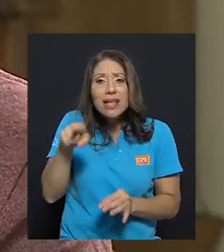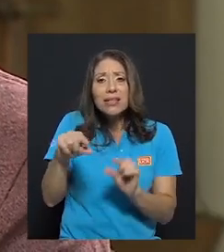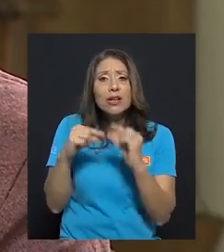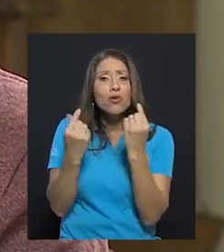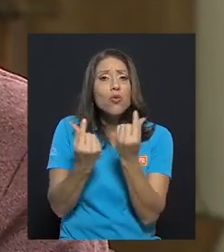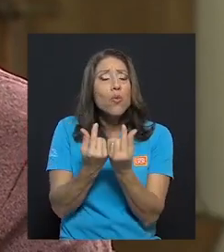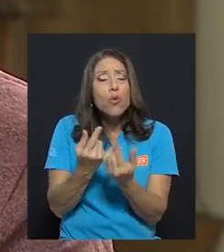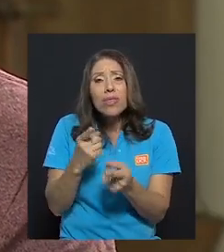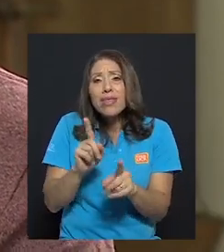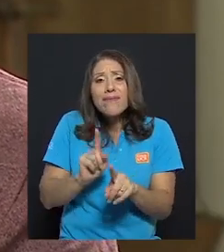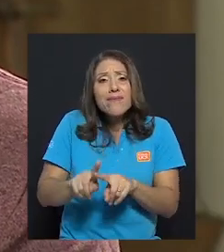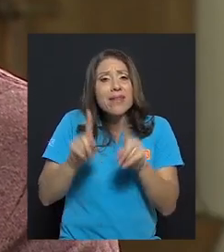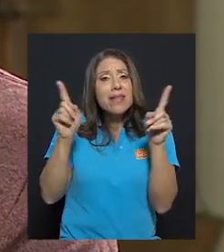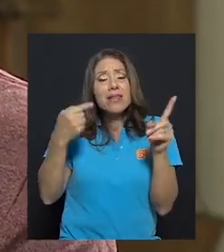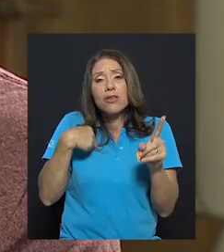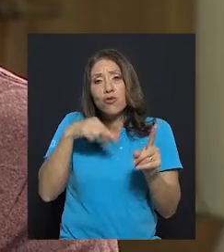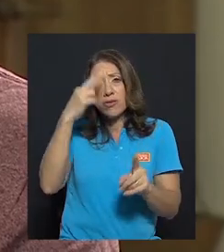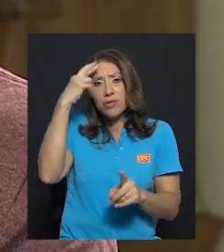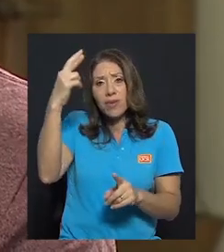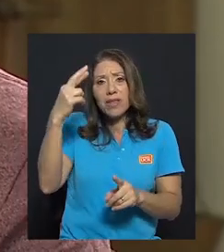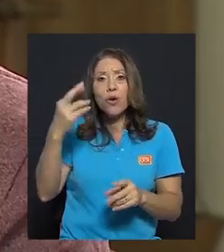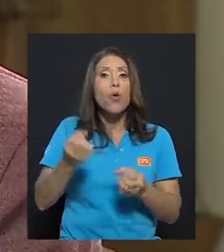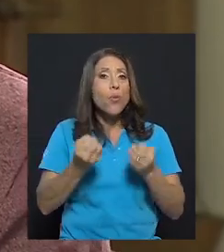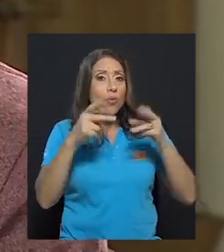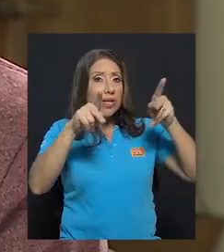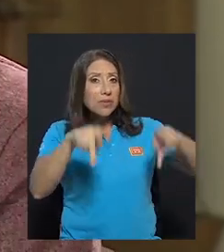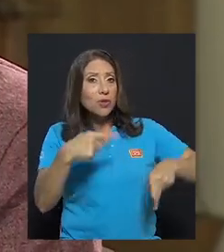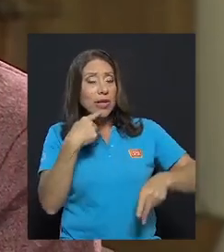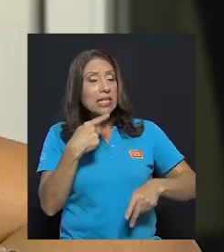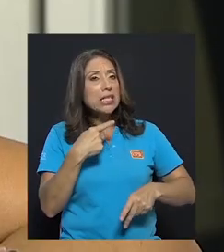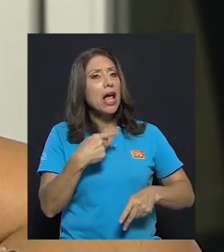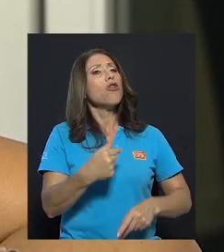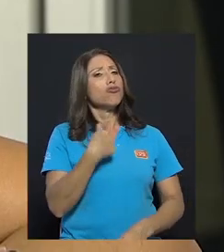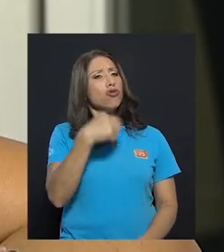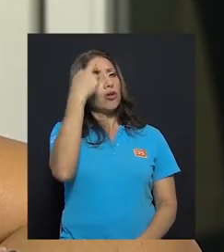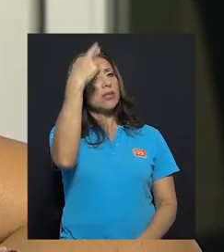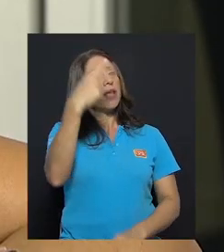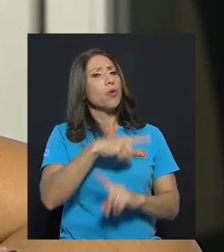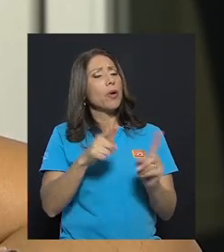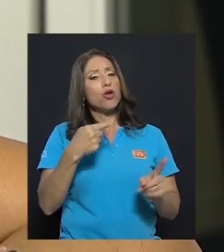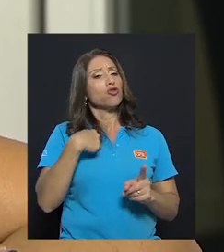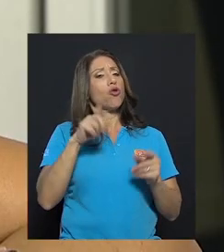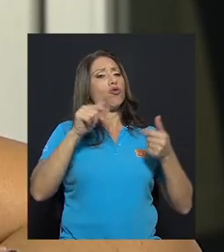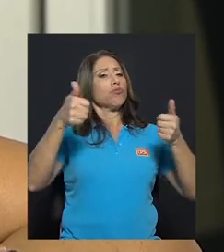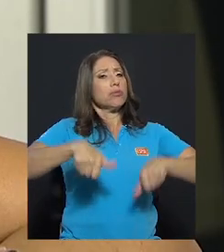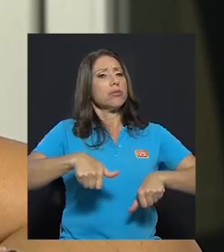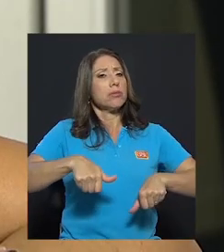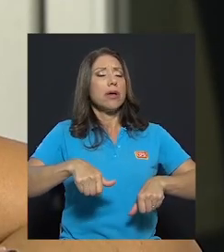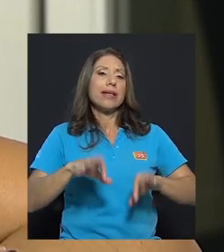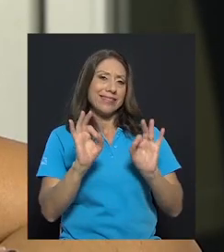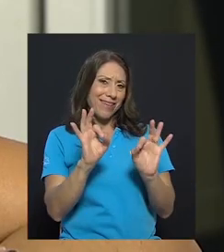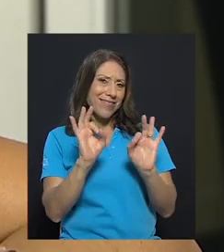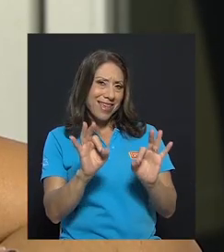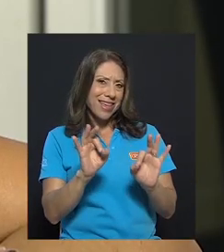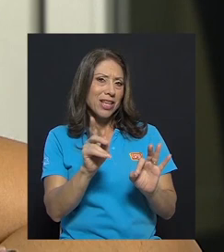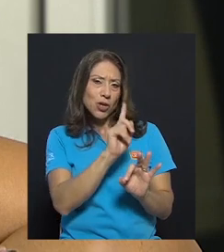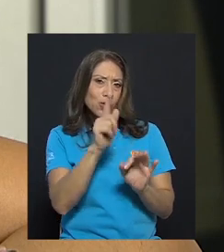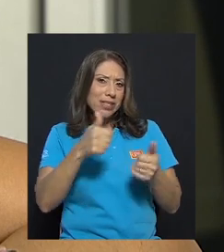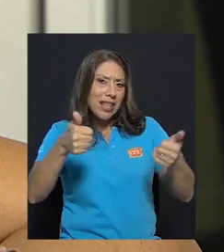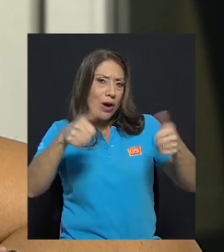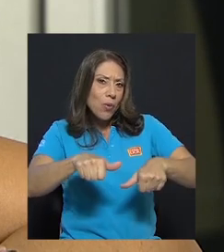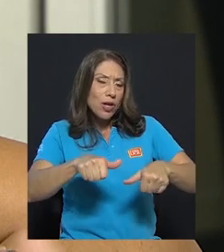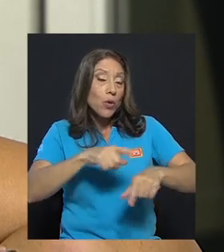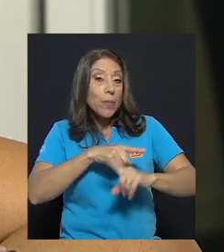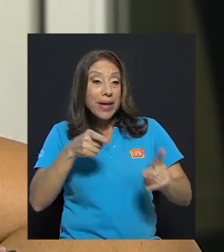Ahora, muchas personas dicen, yo lo respeto pero no lo comparto. Bueno, estamos de acuerdo, puede ser que no lo compartan, pero no significa que el no compartirlo,